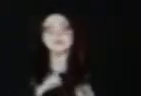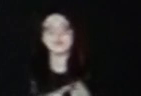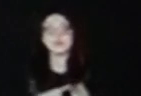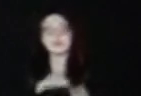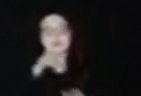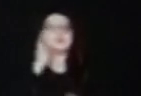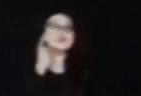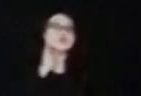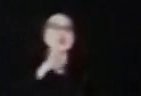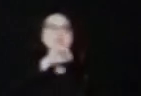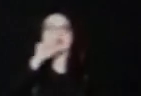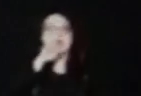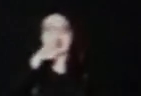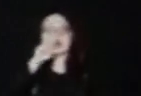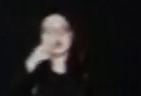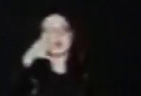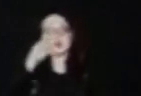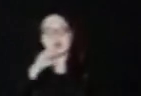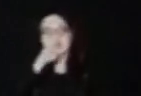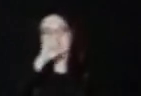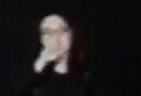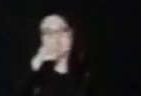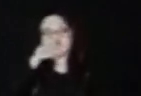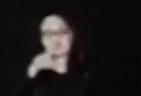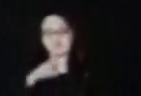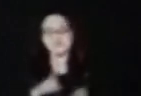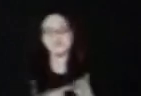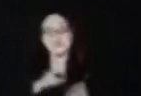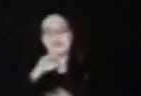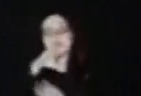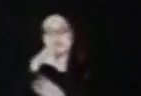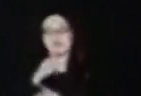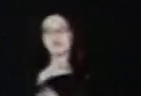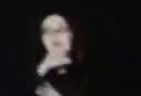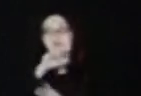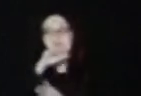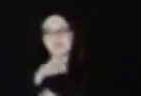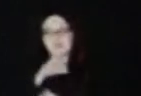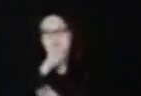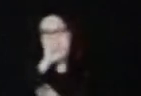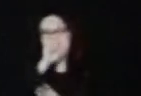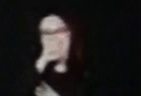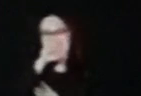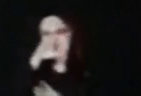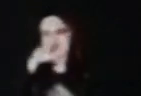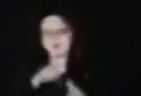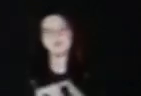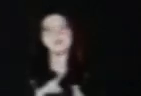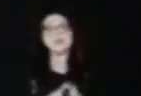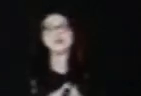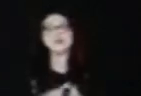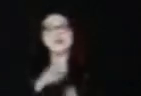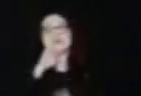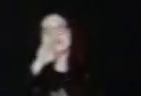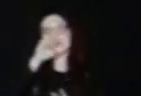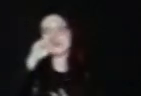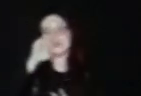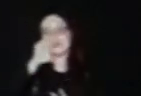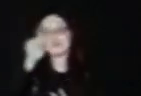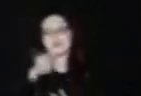diputado Jacobo David Checa, el diputado Francisco Javier Saldívar, el diputado Gerardo Fernández